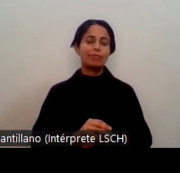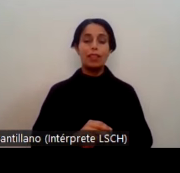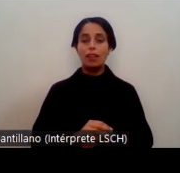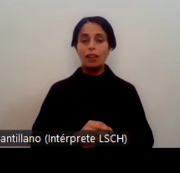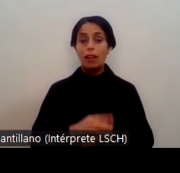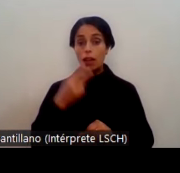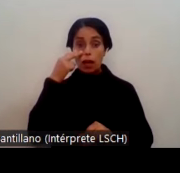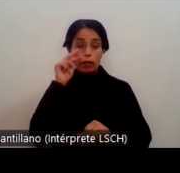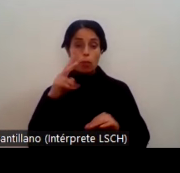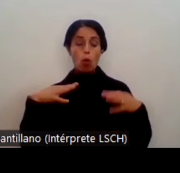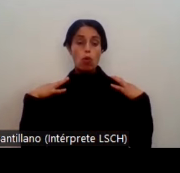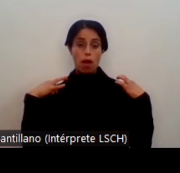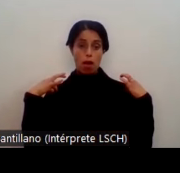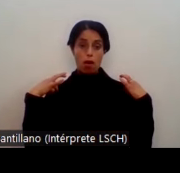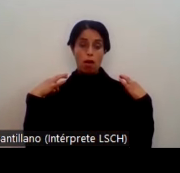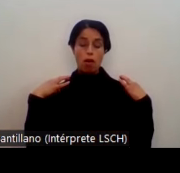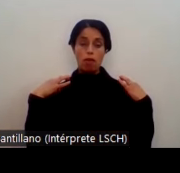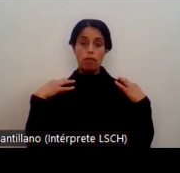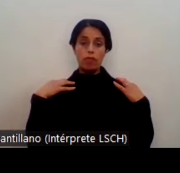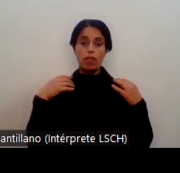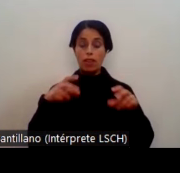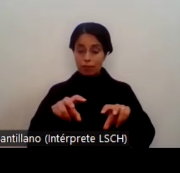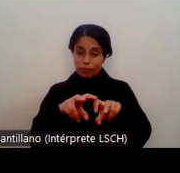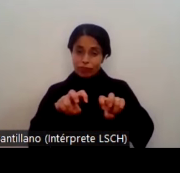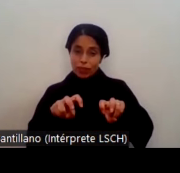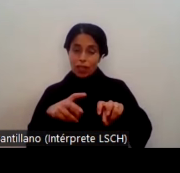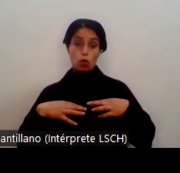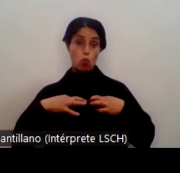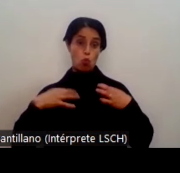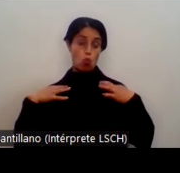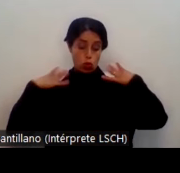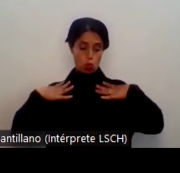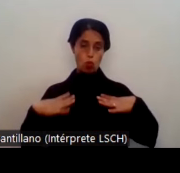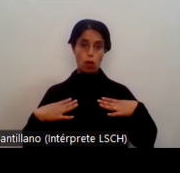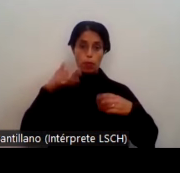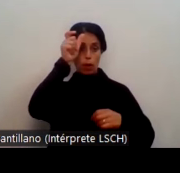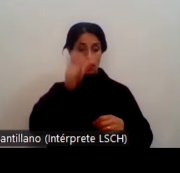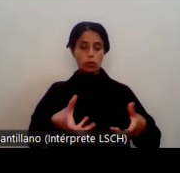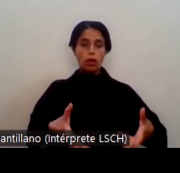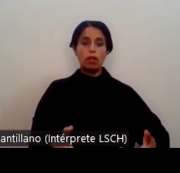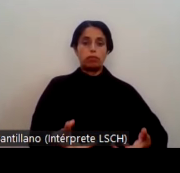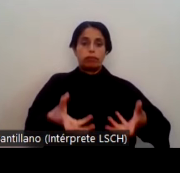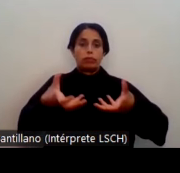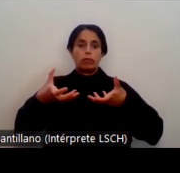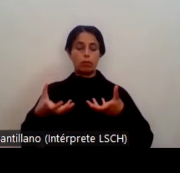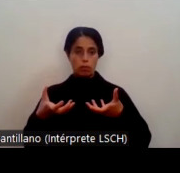una túnica arqueológica extraída de un cuerpo exhumado.